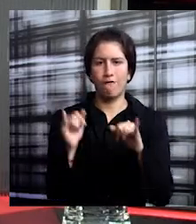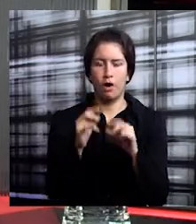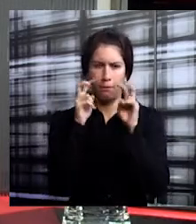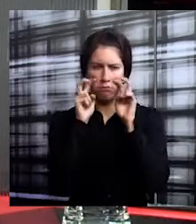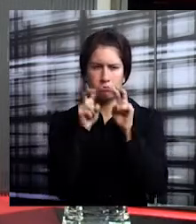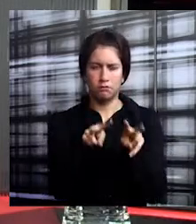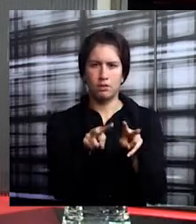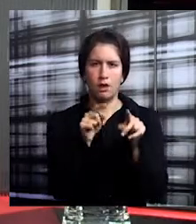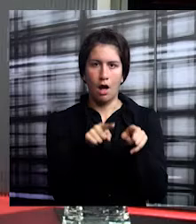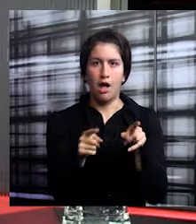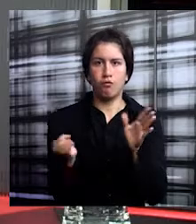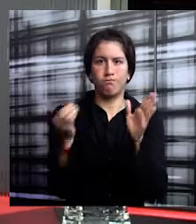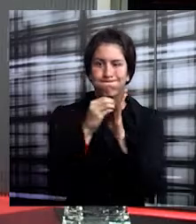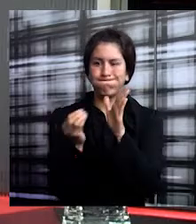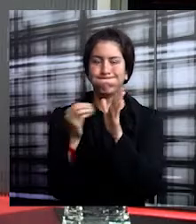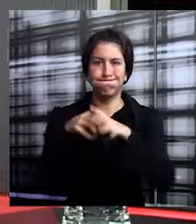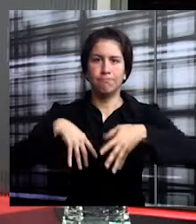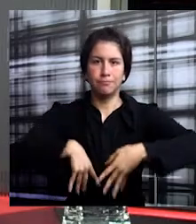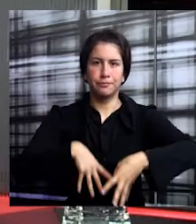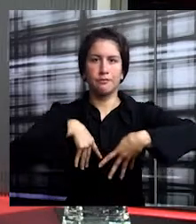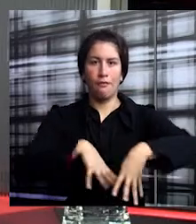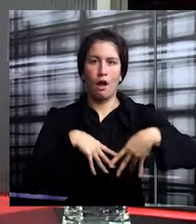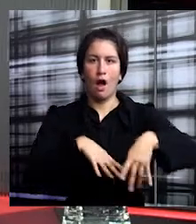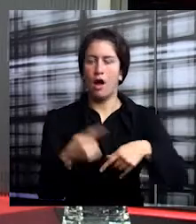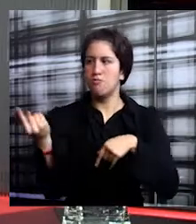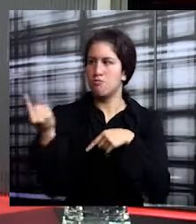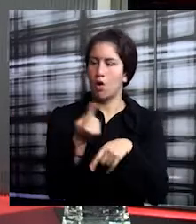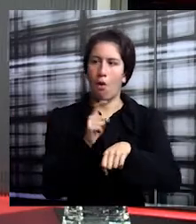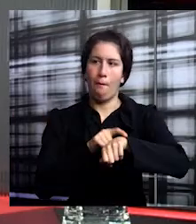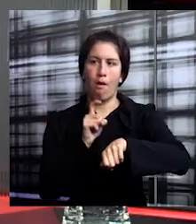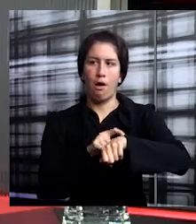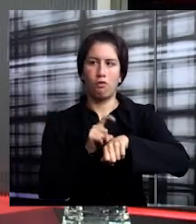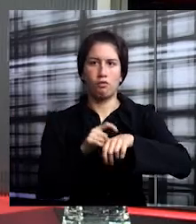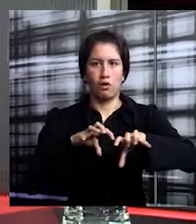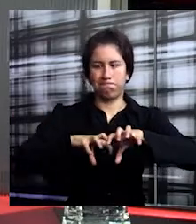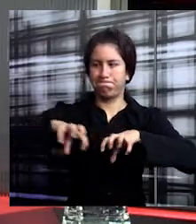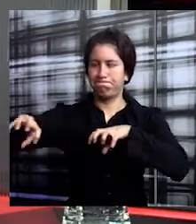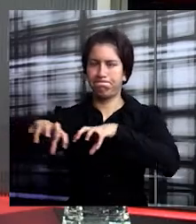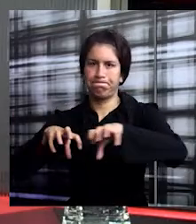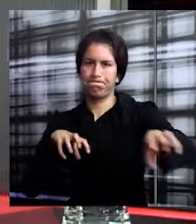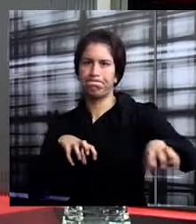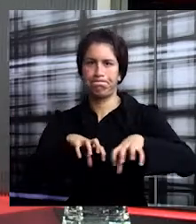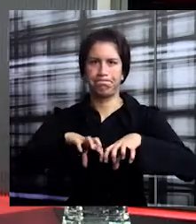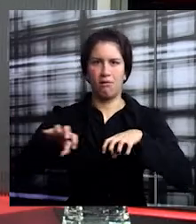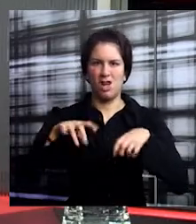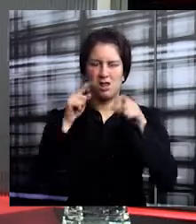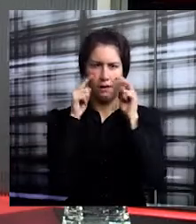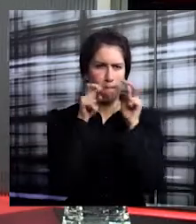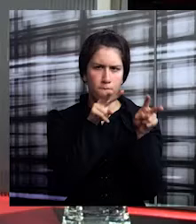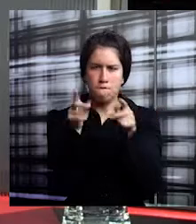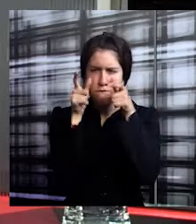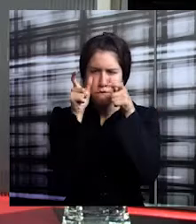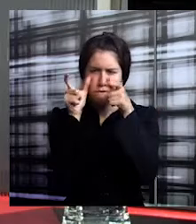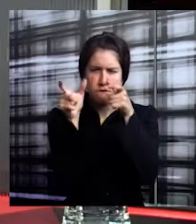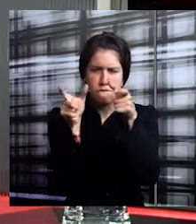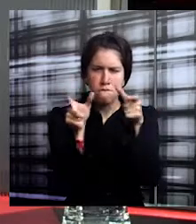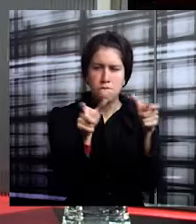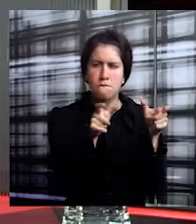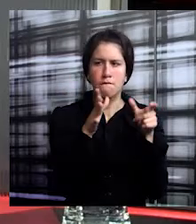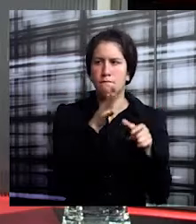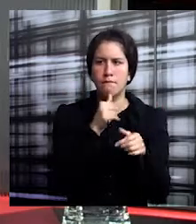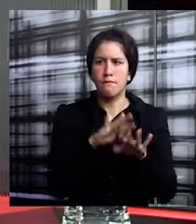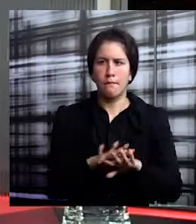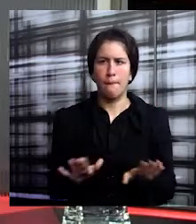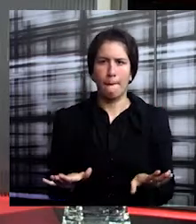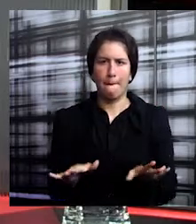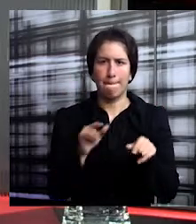marcha, llegado el minuto se separan de ella, asusan el descontrol, prenden una barricada, después de esa